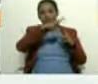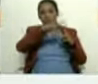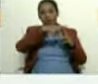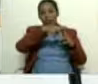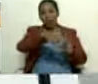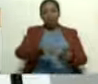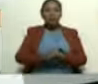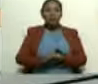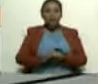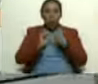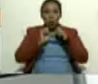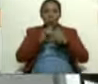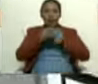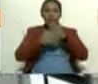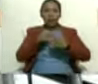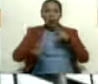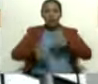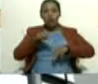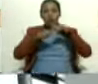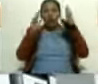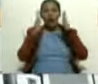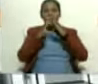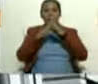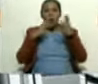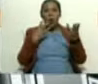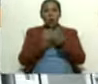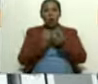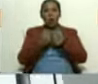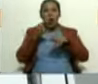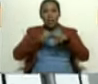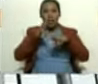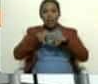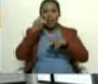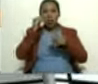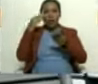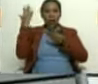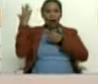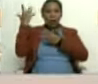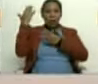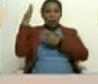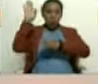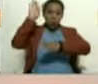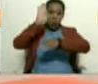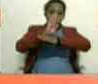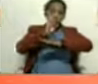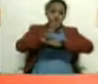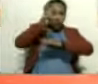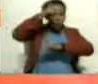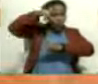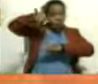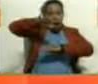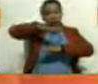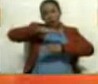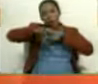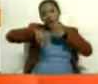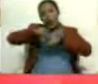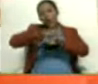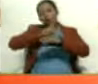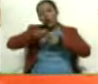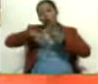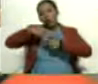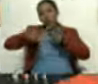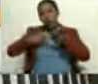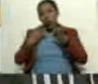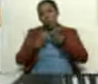Táchira se siguen haciendo viviendas. Por eso, junto a estos niños que hoy ven la mano protectora del gobierno revolucionario, vamos a inaugurar, gobernador, a